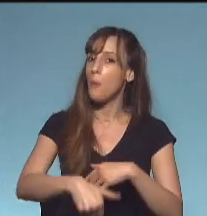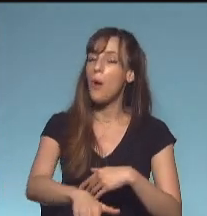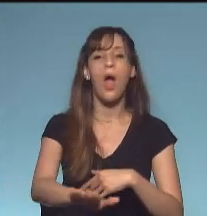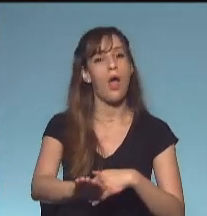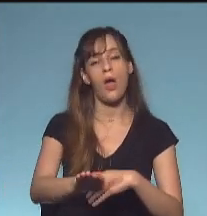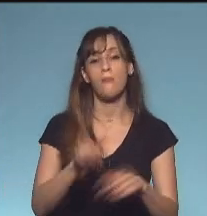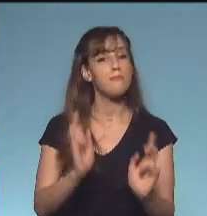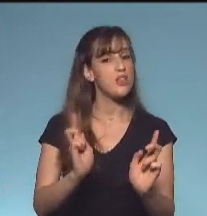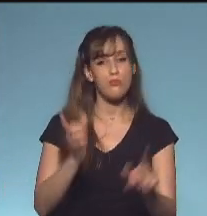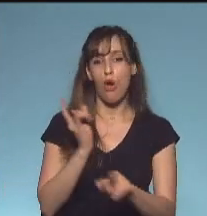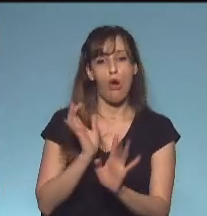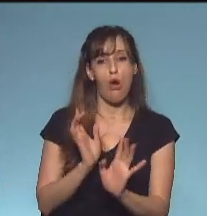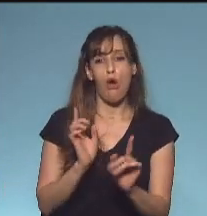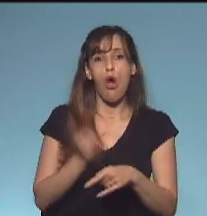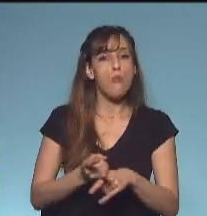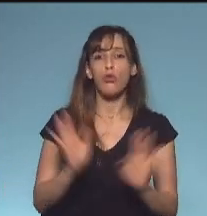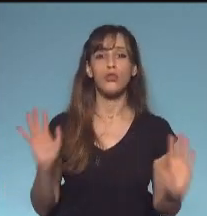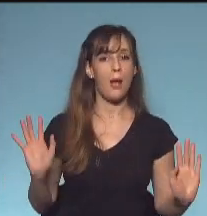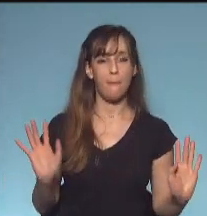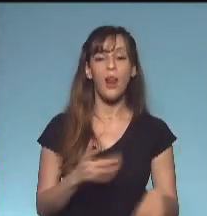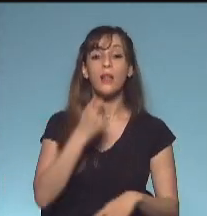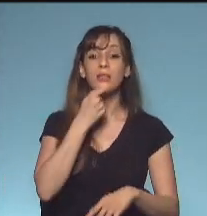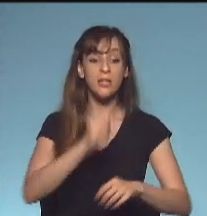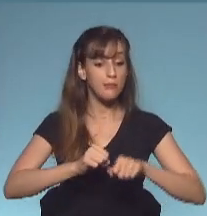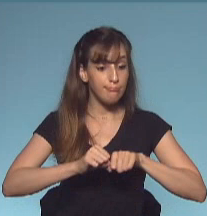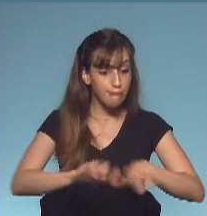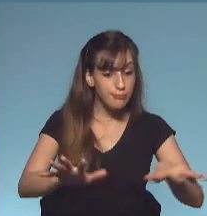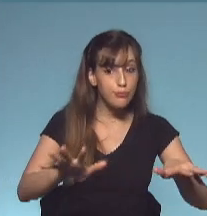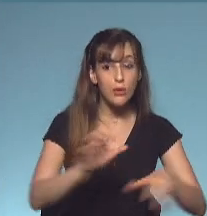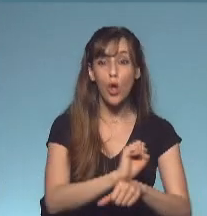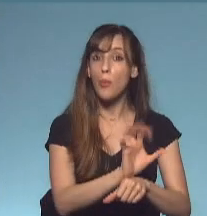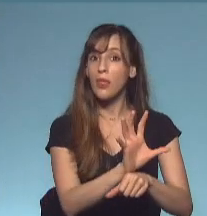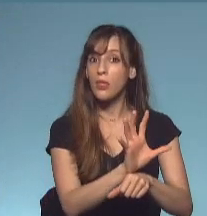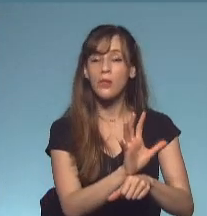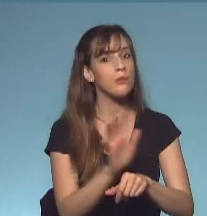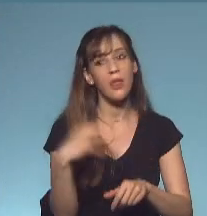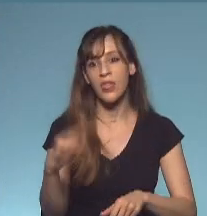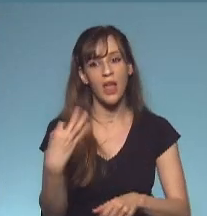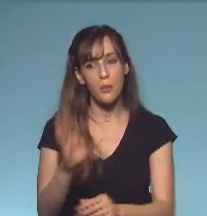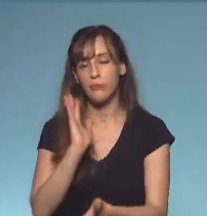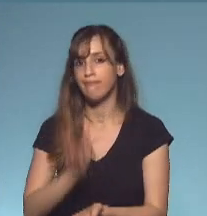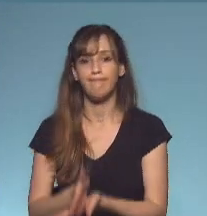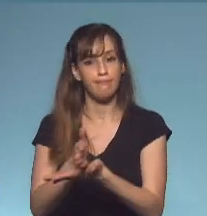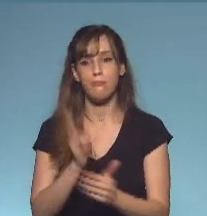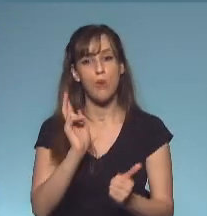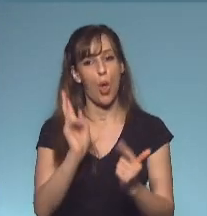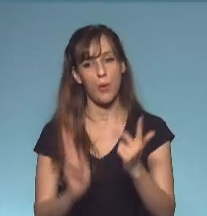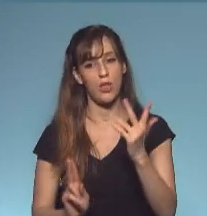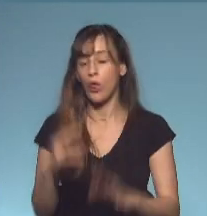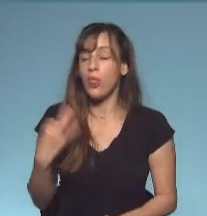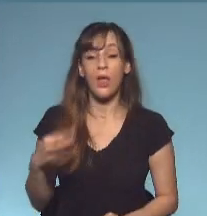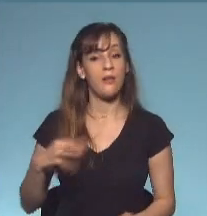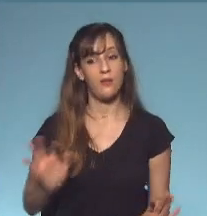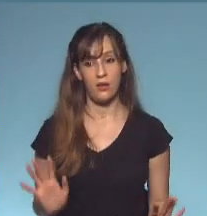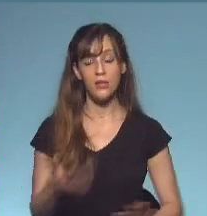de siempre. Crecen los casos, entonces se toman medidas de restricción. No es más que eso. Y si